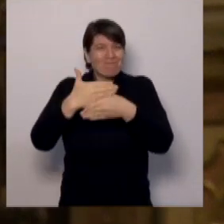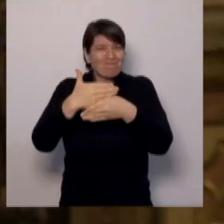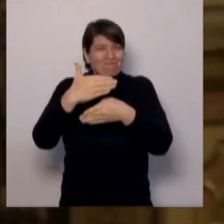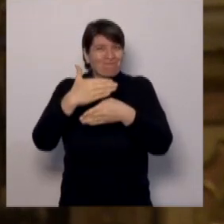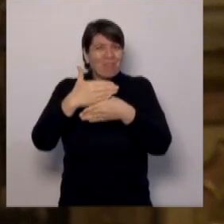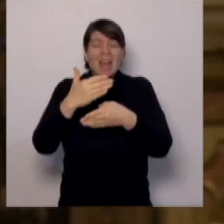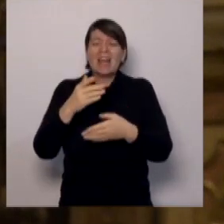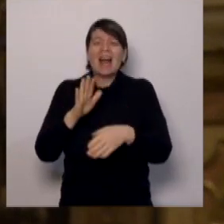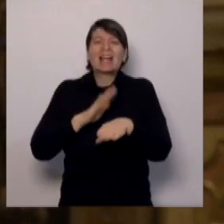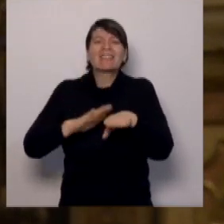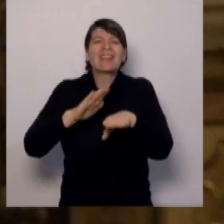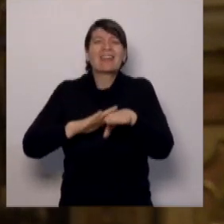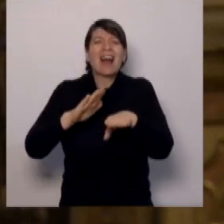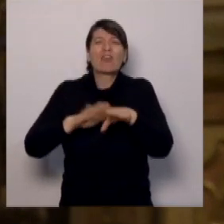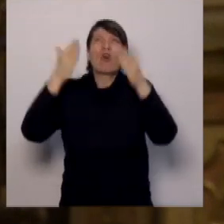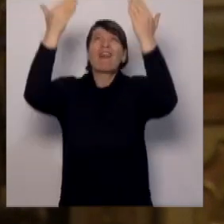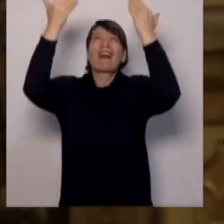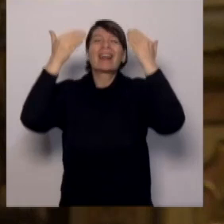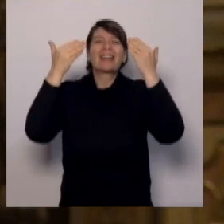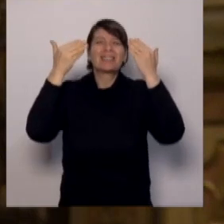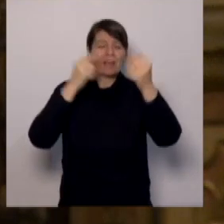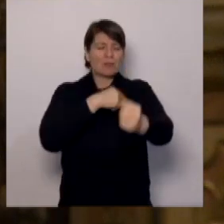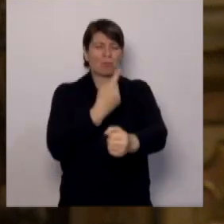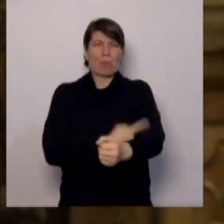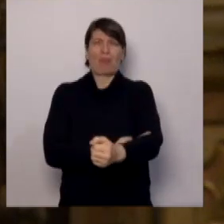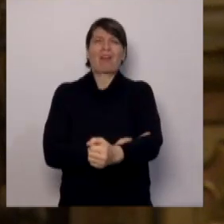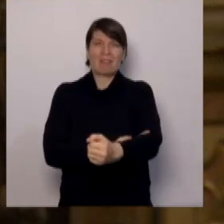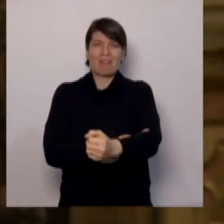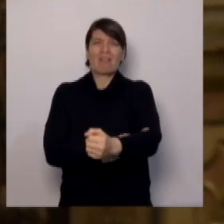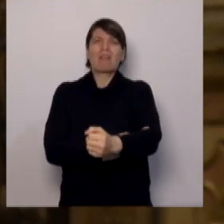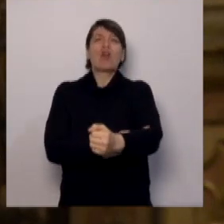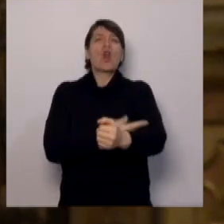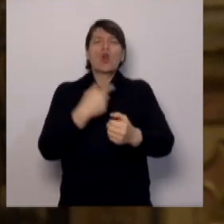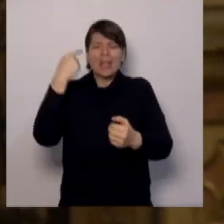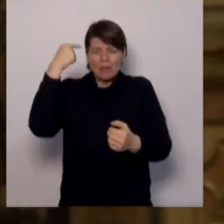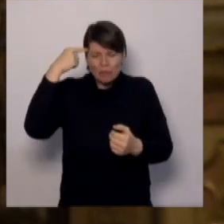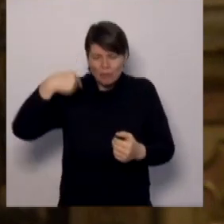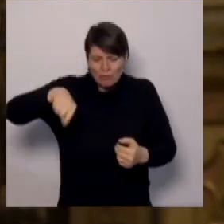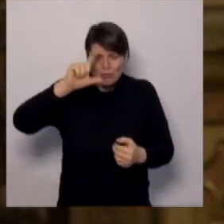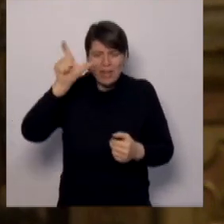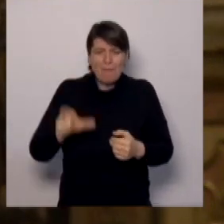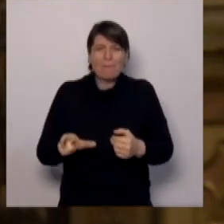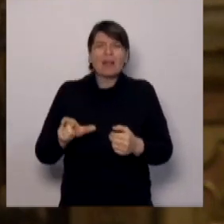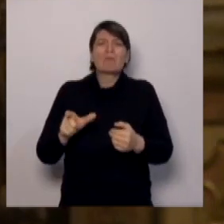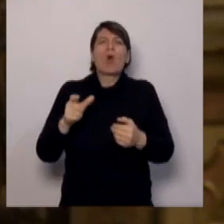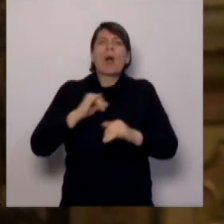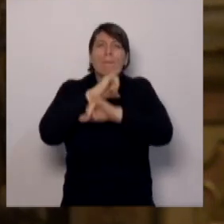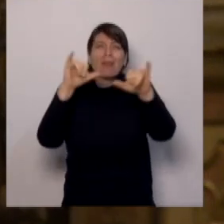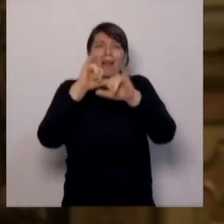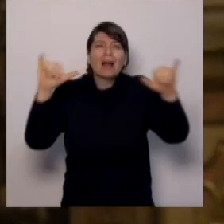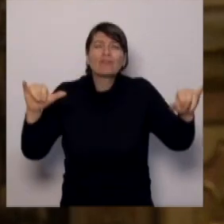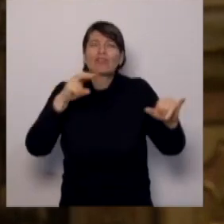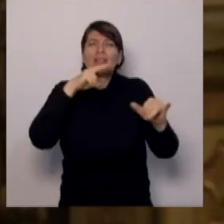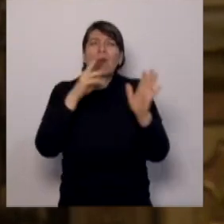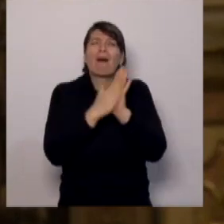limitación humana, a curar con la gracia de su poder aquello que limita la predicación